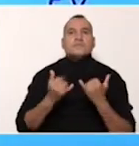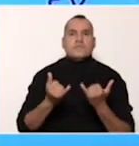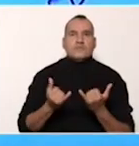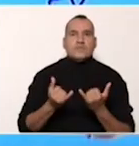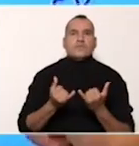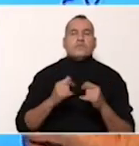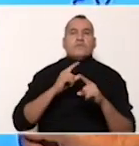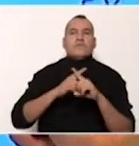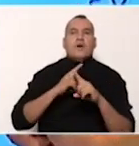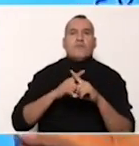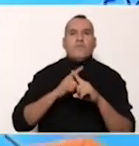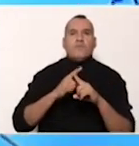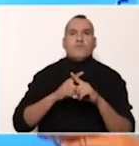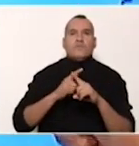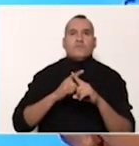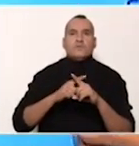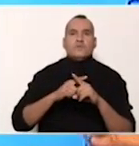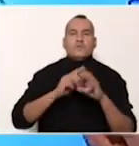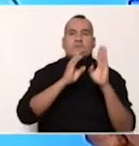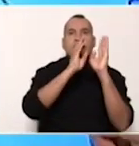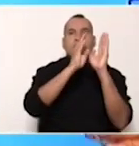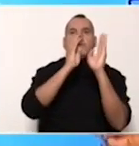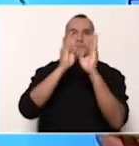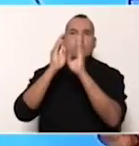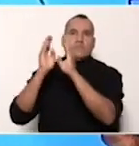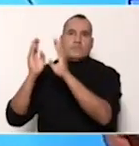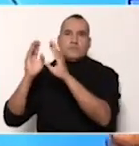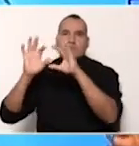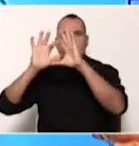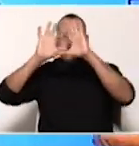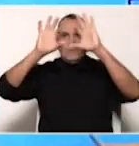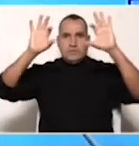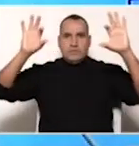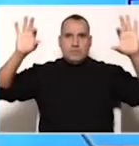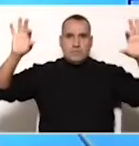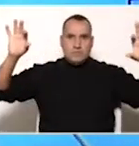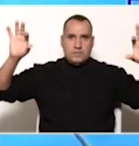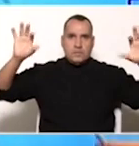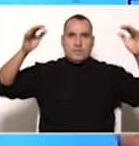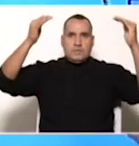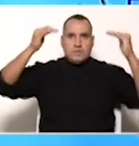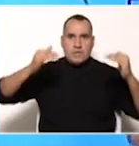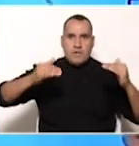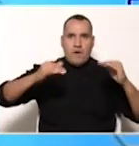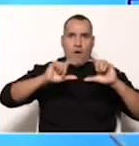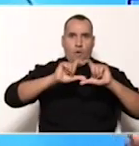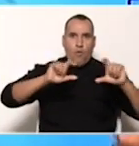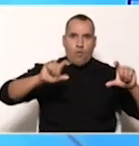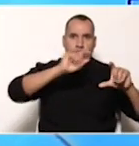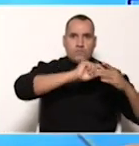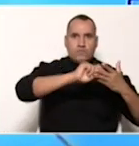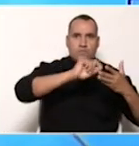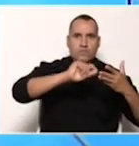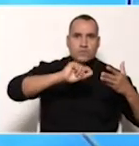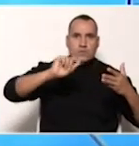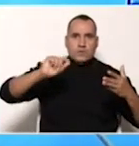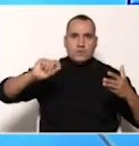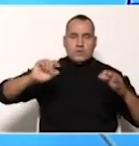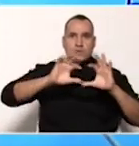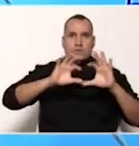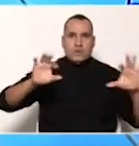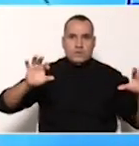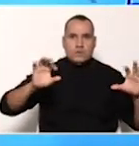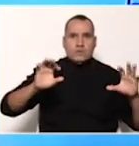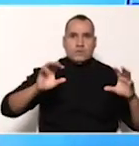de estos términos y lo tengo que llevar debajo del término del dividendo, debajo de